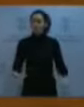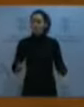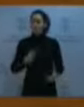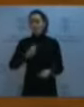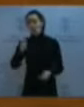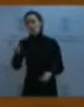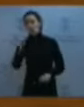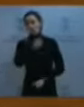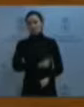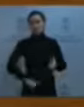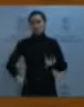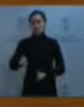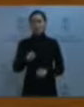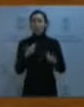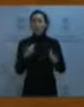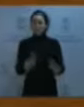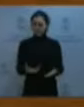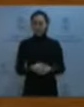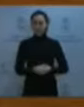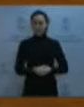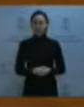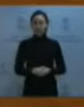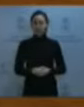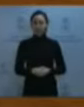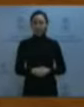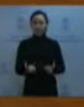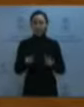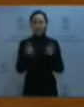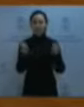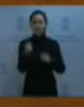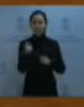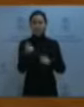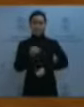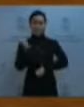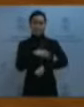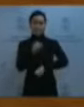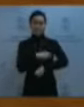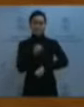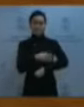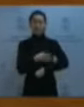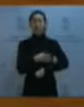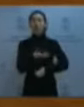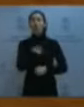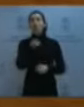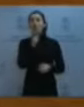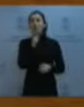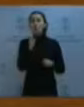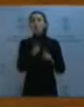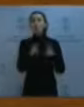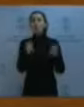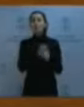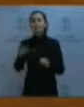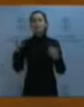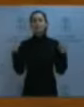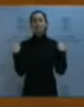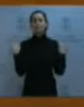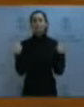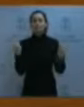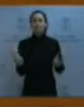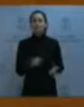tenemos, que es bien conocida, por supuesto, es en la cuestión de los ingresos y en la cuestión fiscal. Nosotros nos